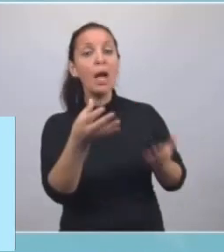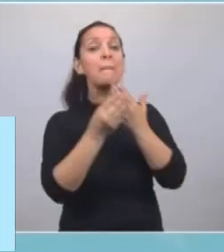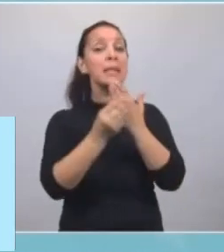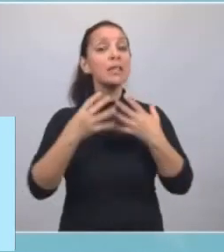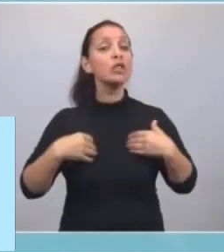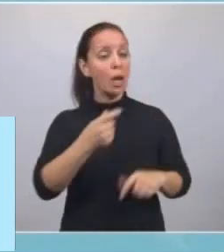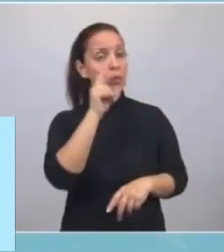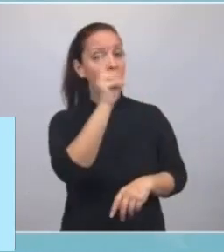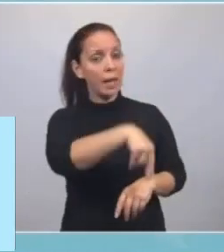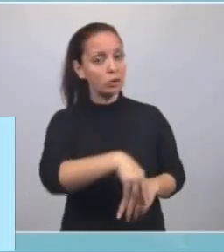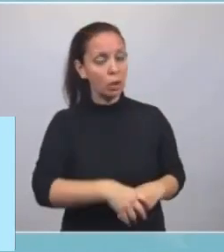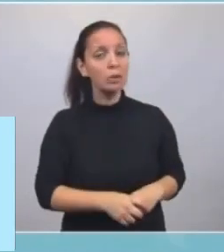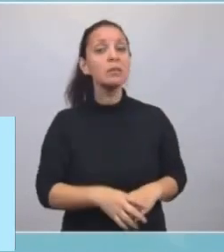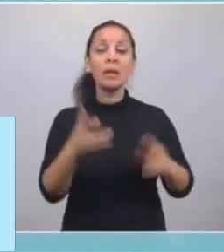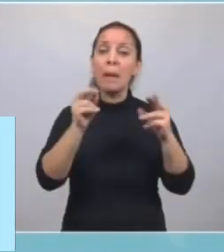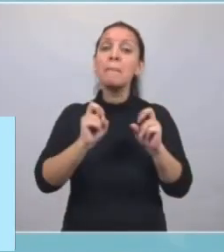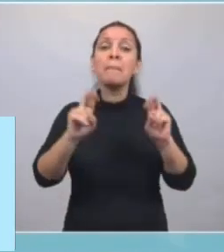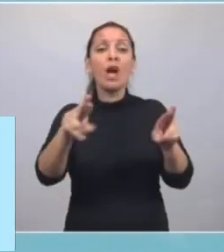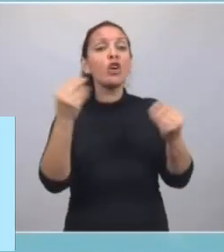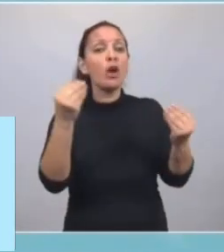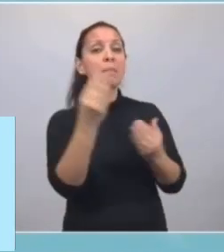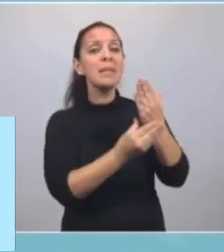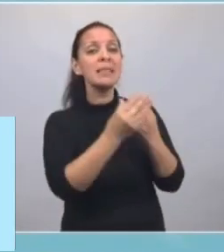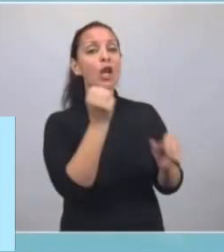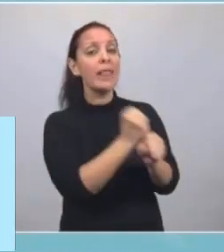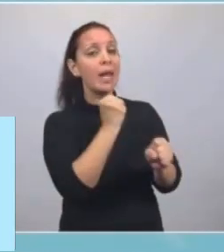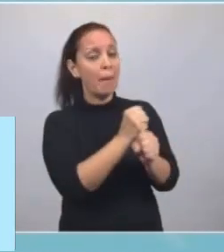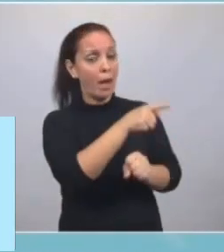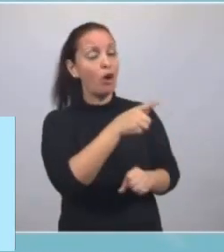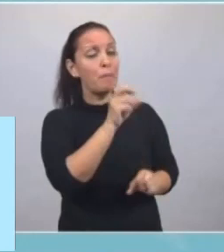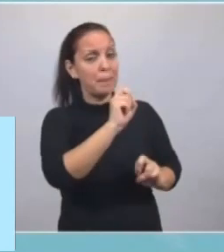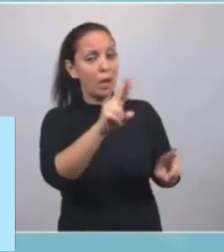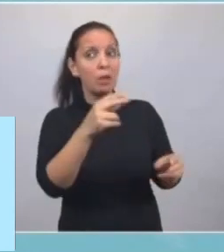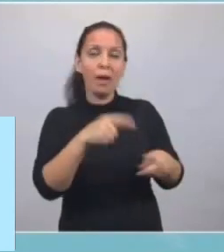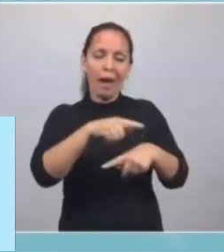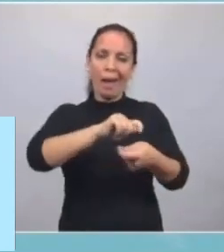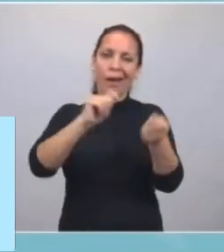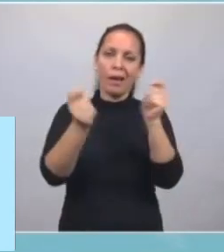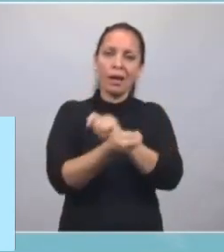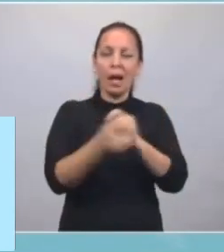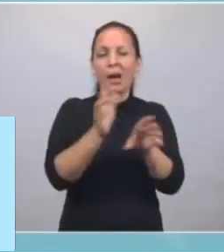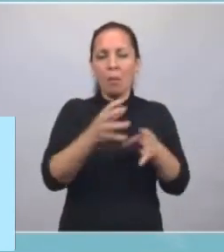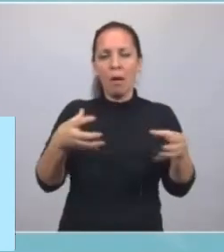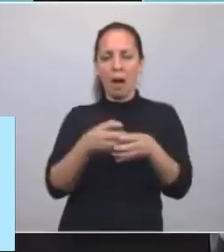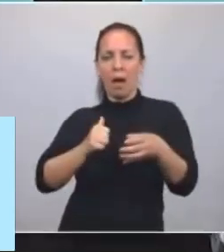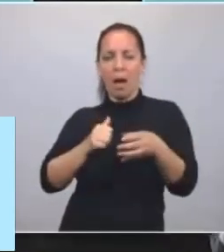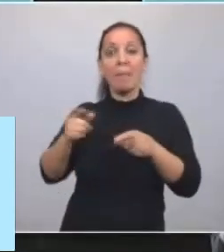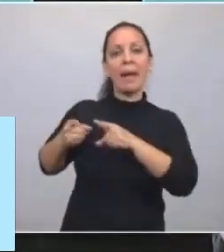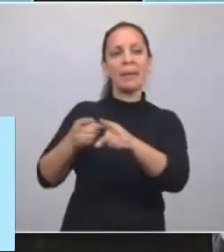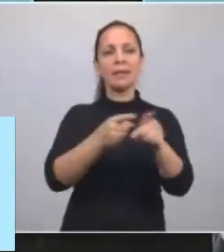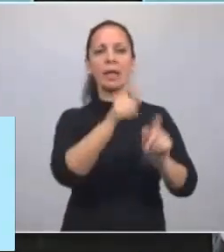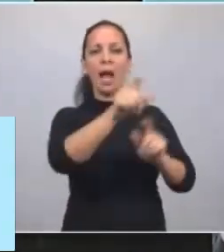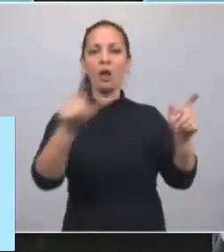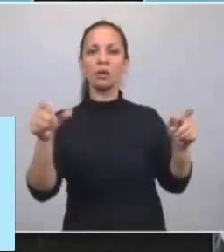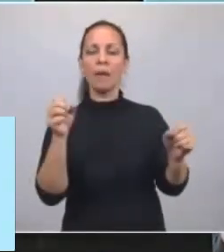de salud peor lo que hicieron con el Ministerio de trabajo que lo convirtieron en una gestapo para perseguir a los trabajadores y